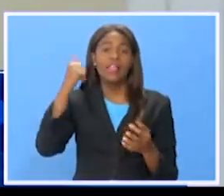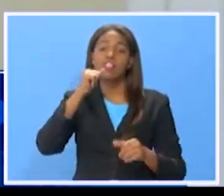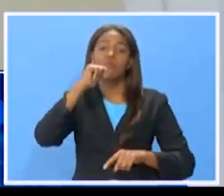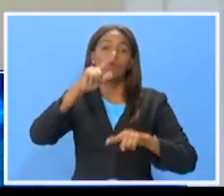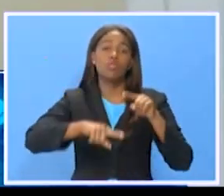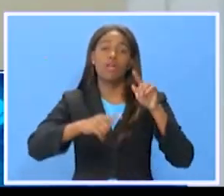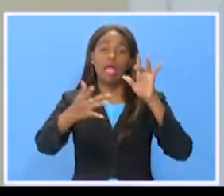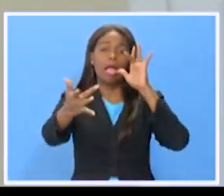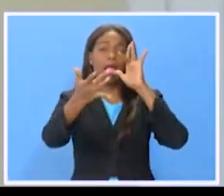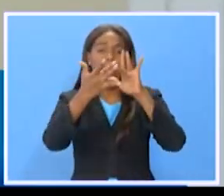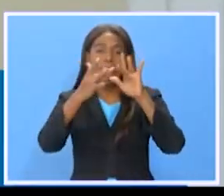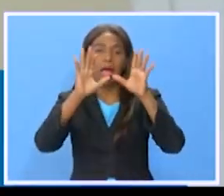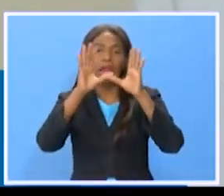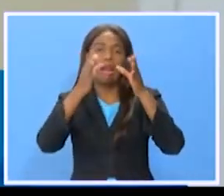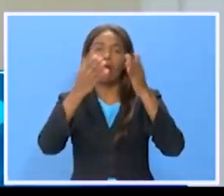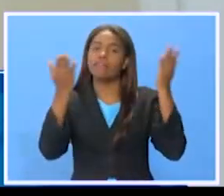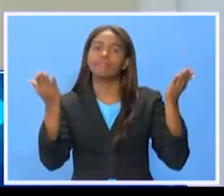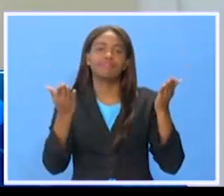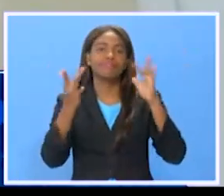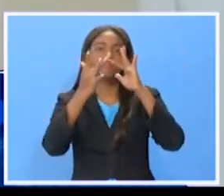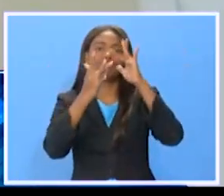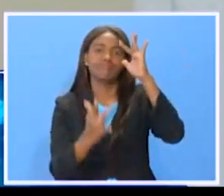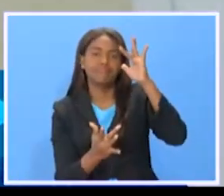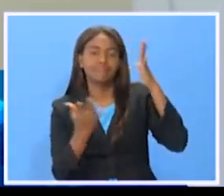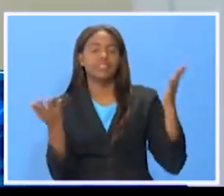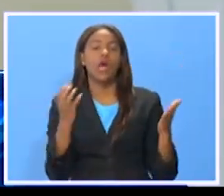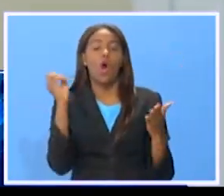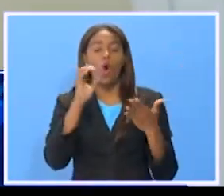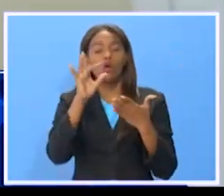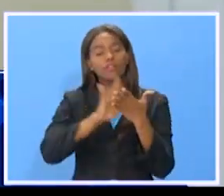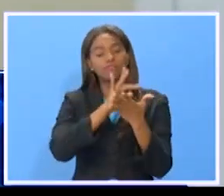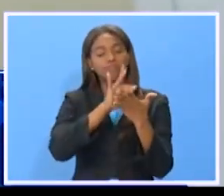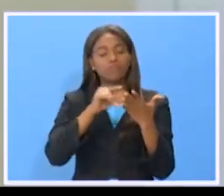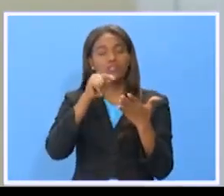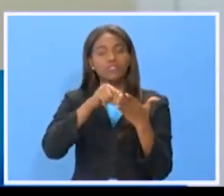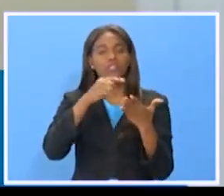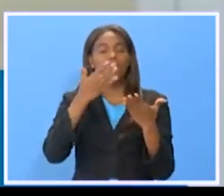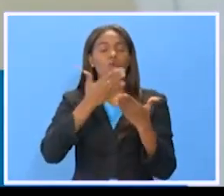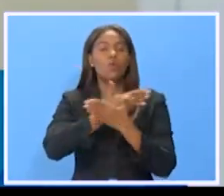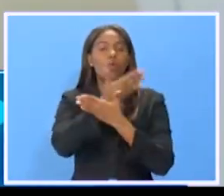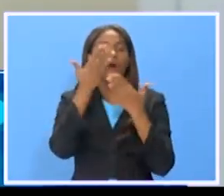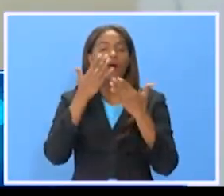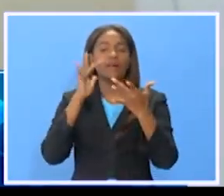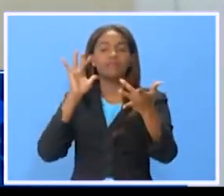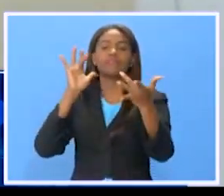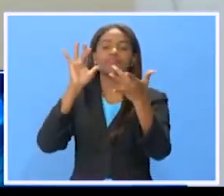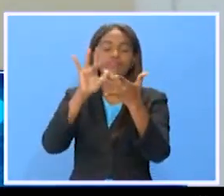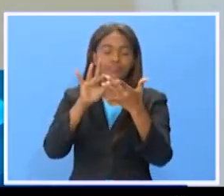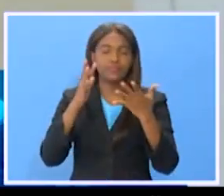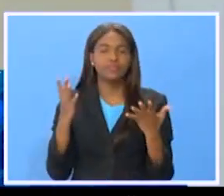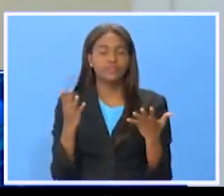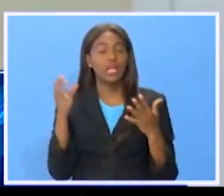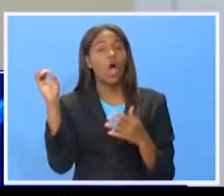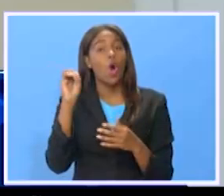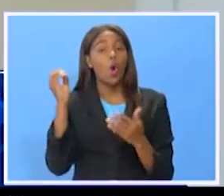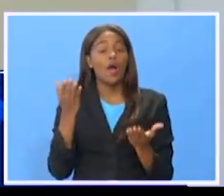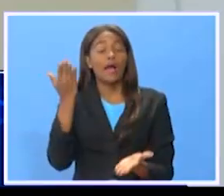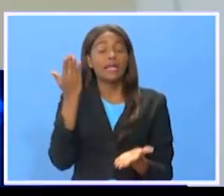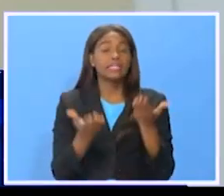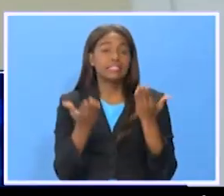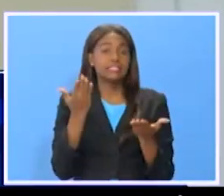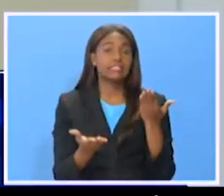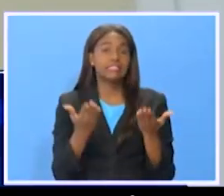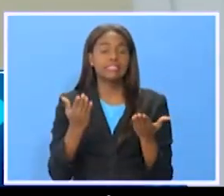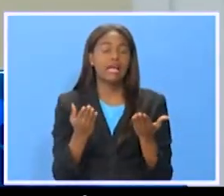no, si tenían algún dispositivo no contaban con la conectividad o sencillamente